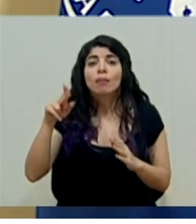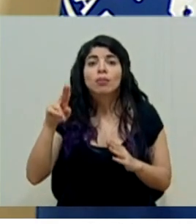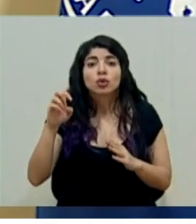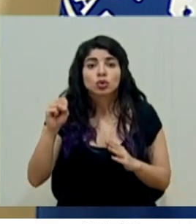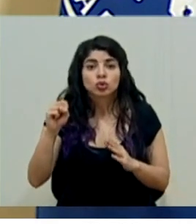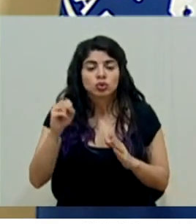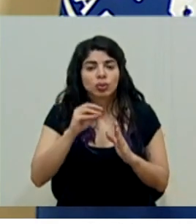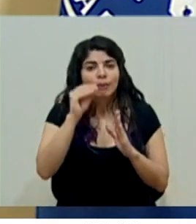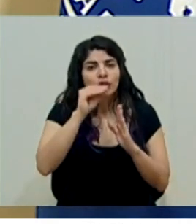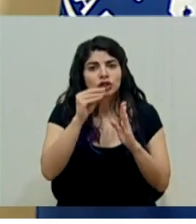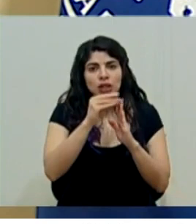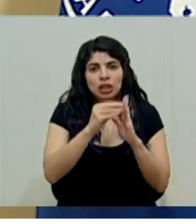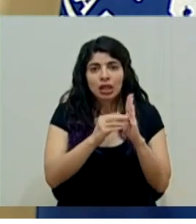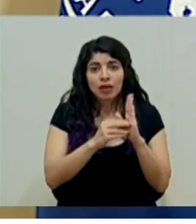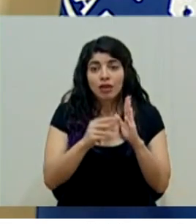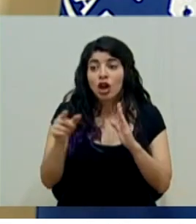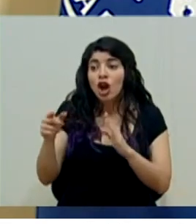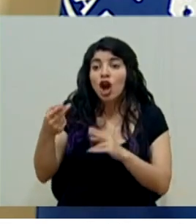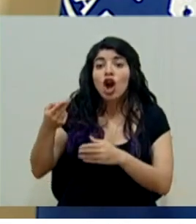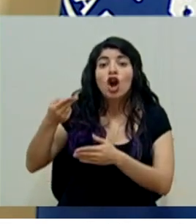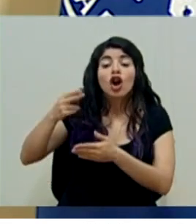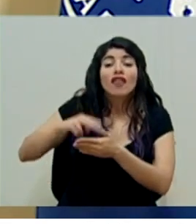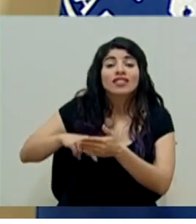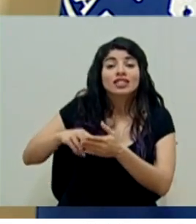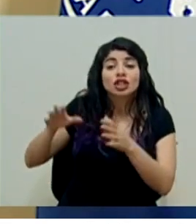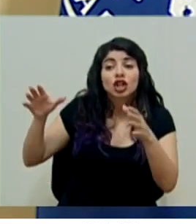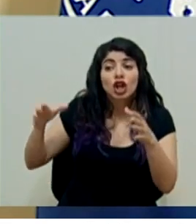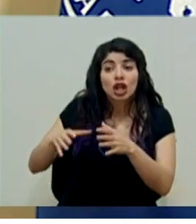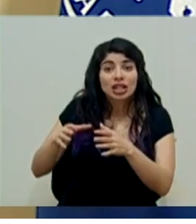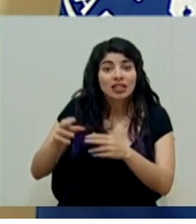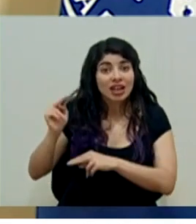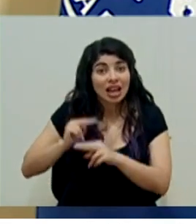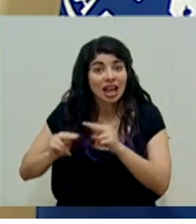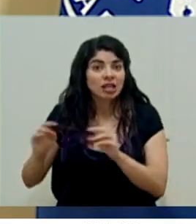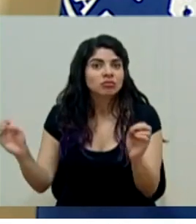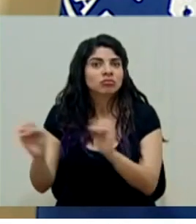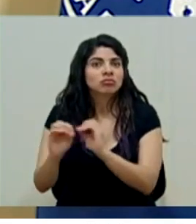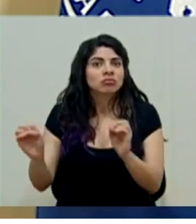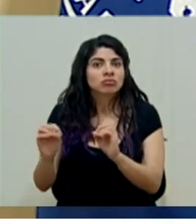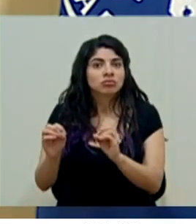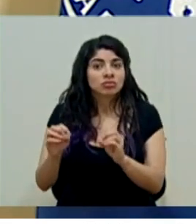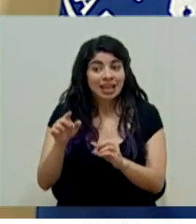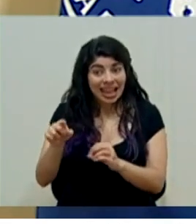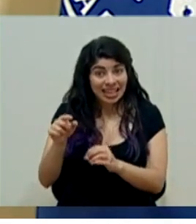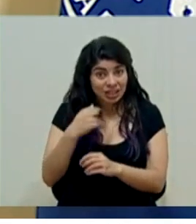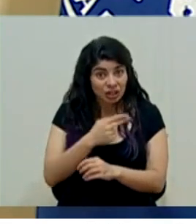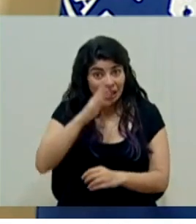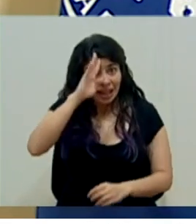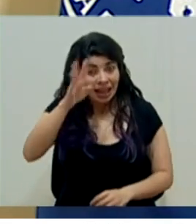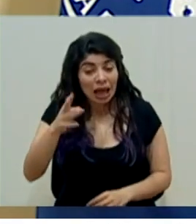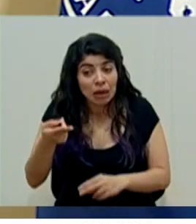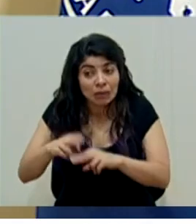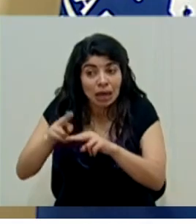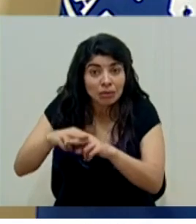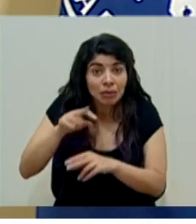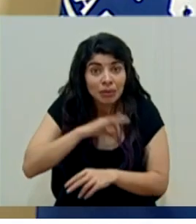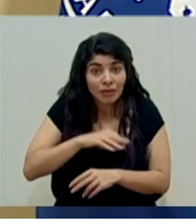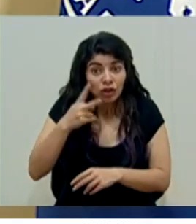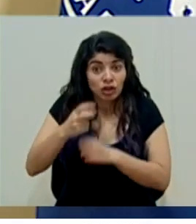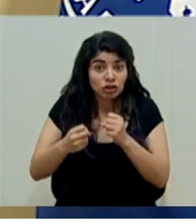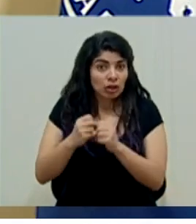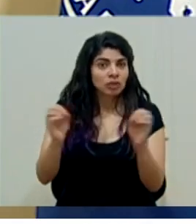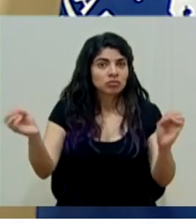Nosotros no negociamos convenciones colectivas hacia atrás para hacer esto. Nosotros no creamos ese aparatajo, por lo menos nosotros en estos